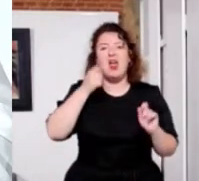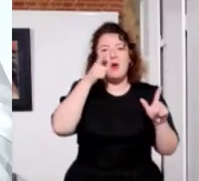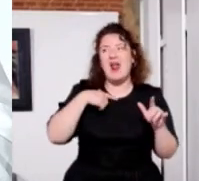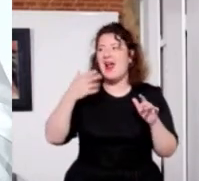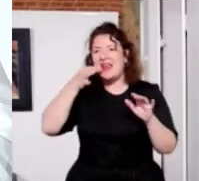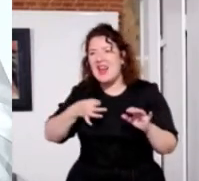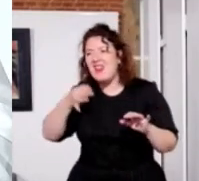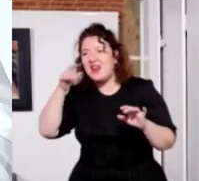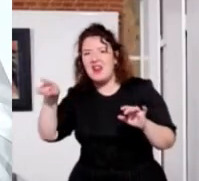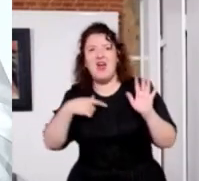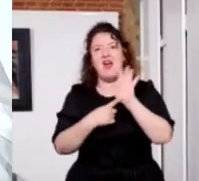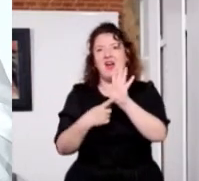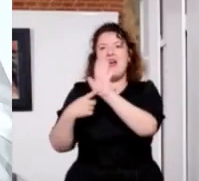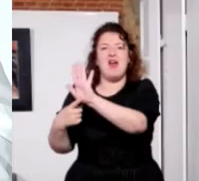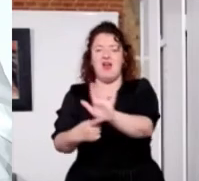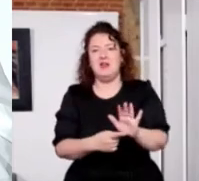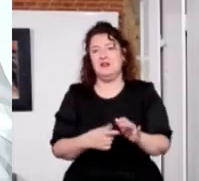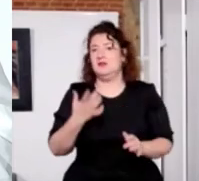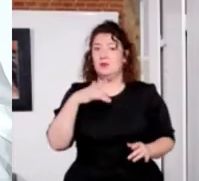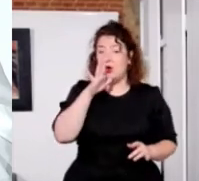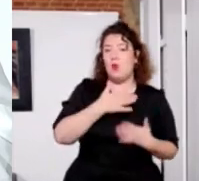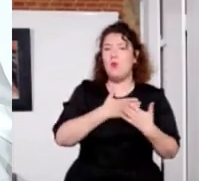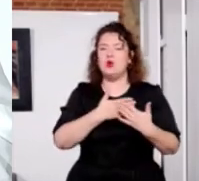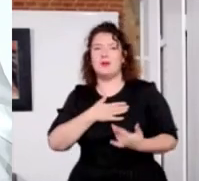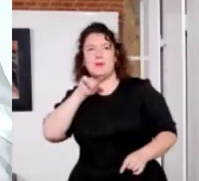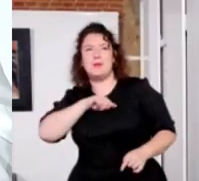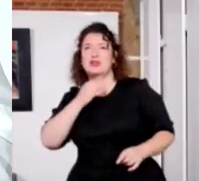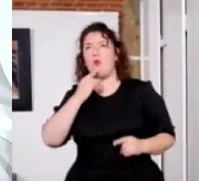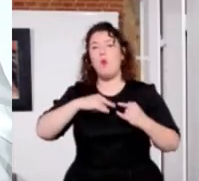El voluntariado vigía se convierte en un voluntariado puente.